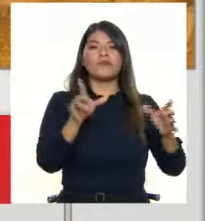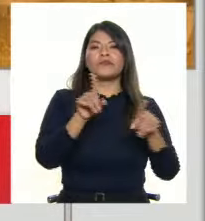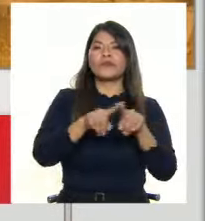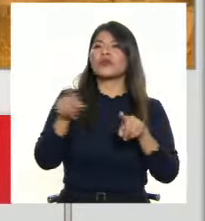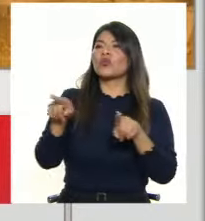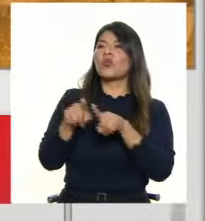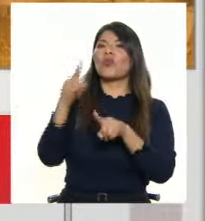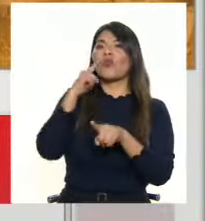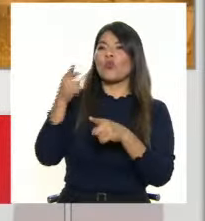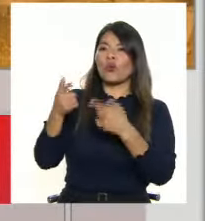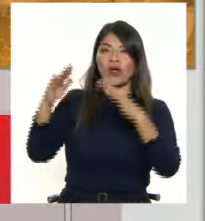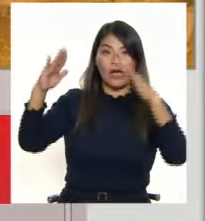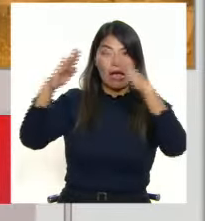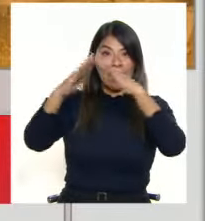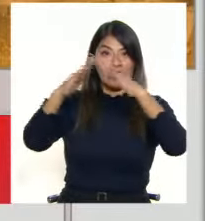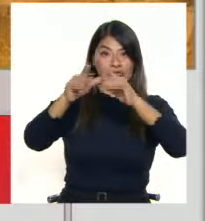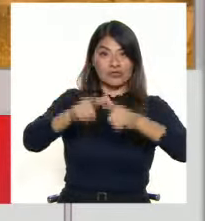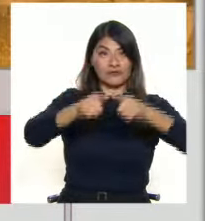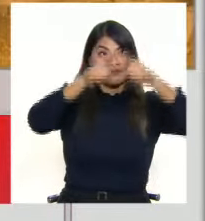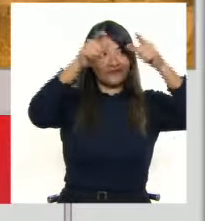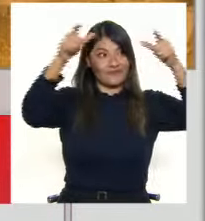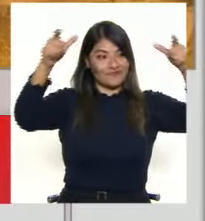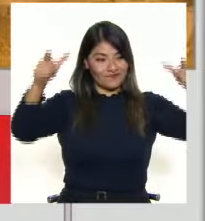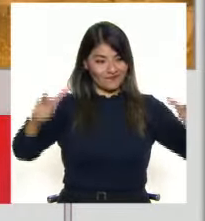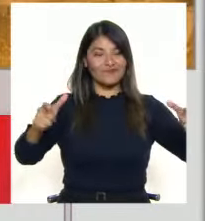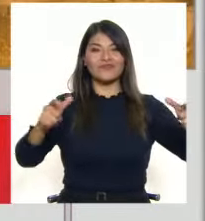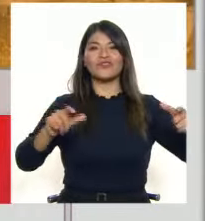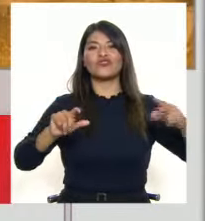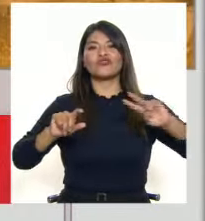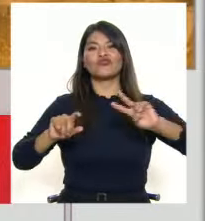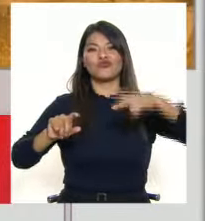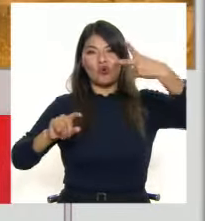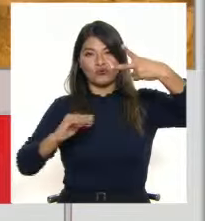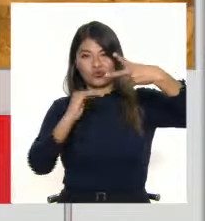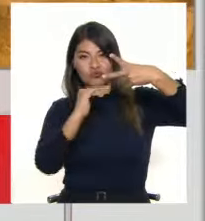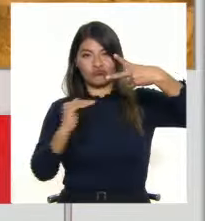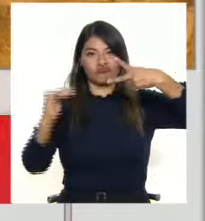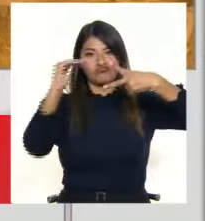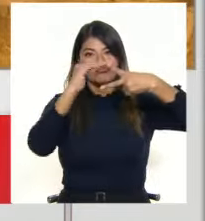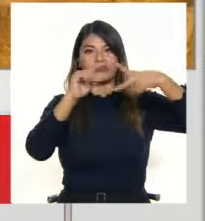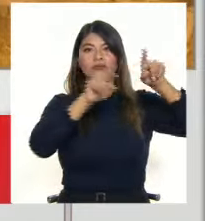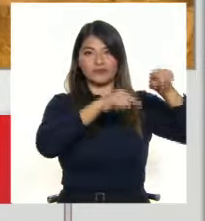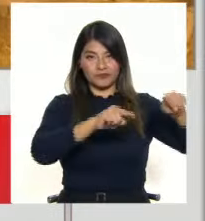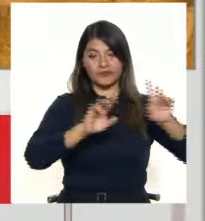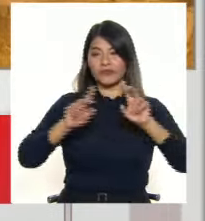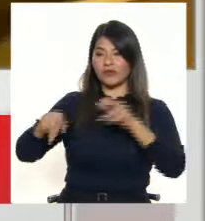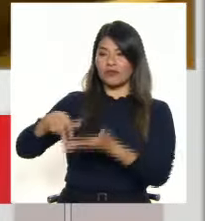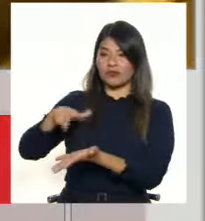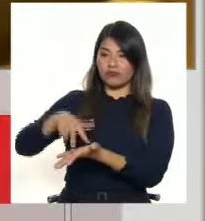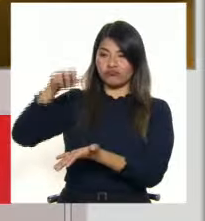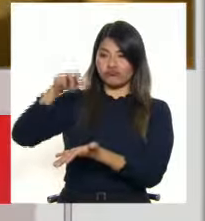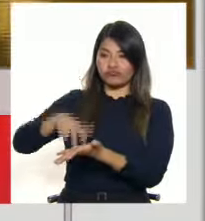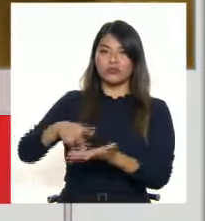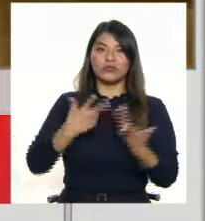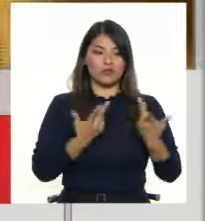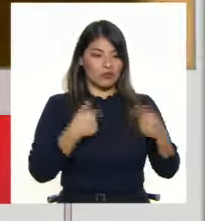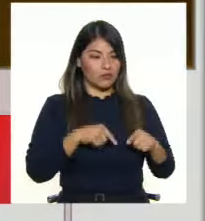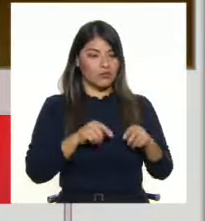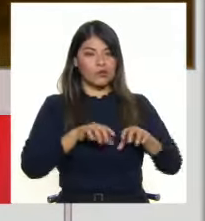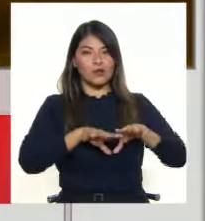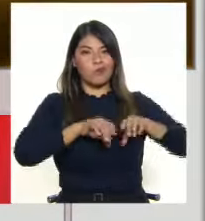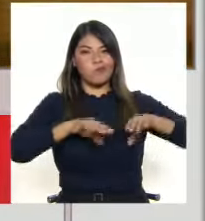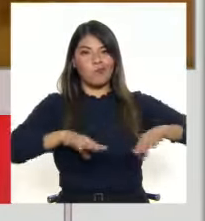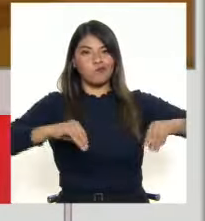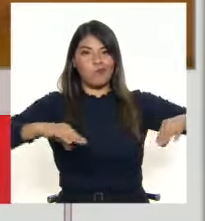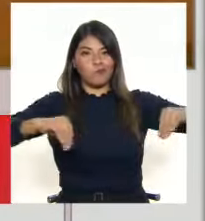compramos una casa de juegos para niños de 2 pisos, una cama saltarina, un inflable